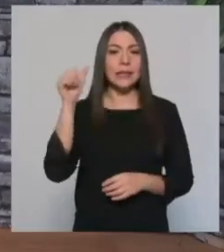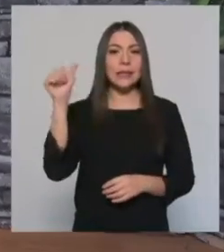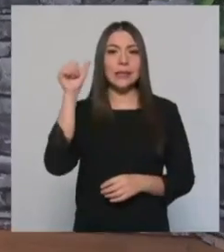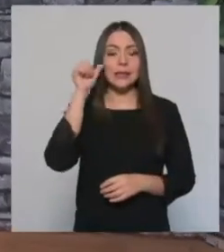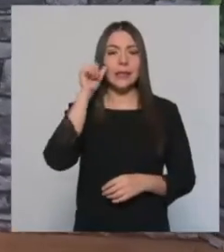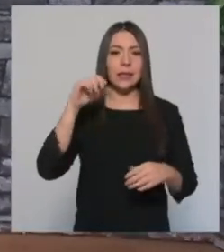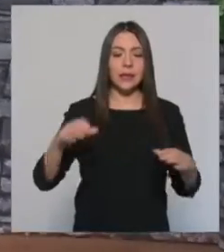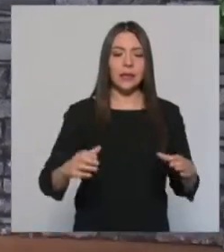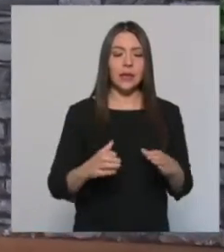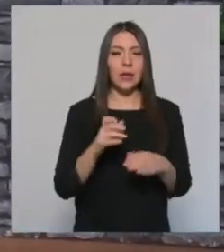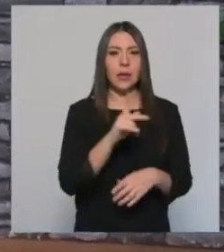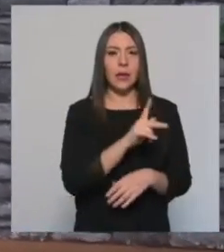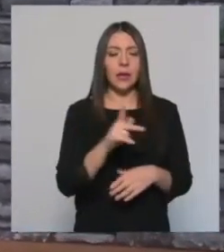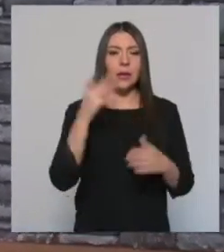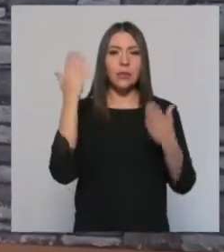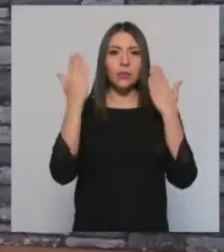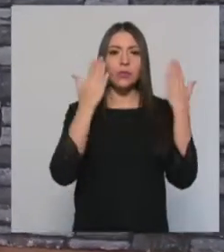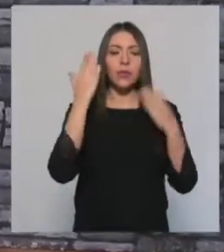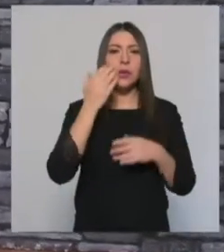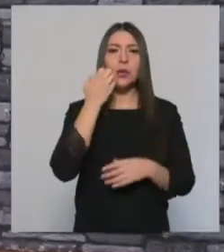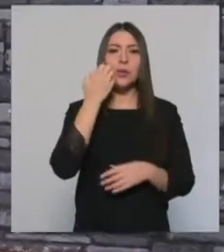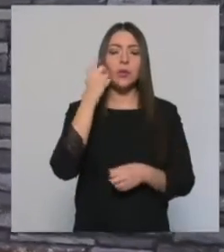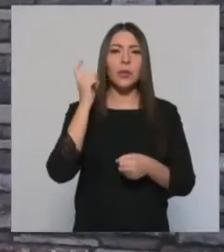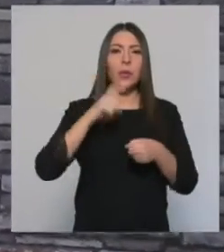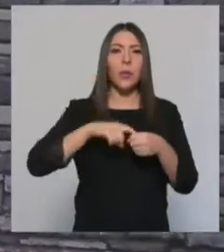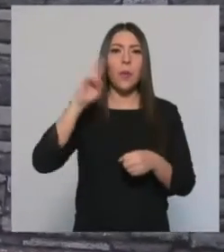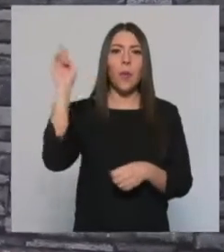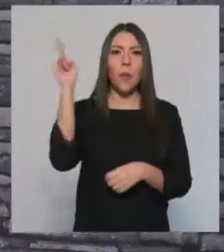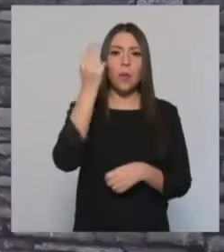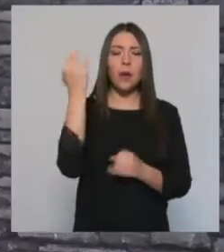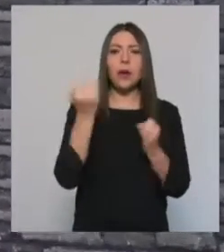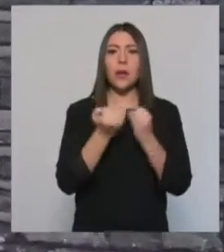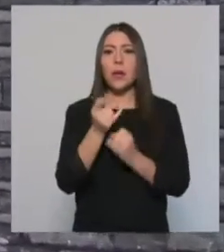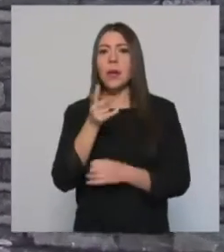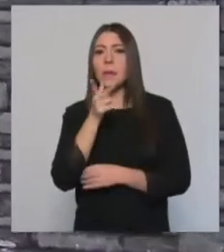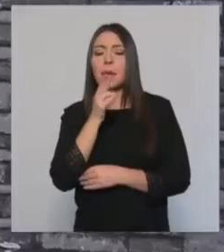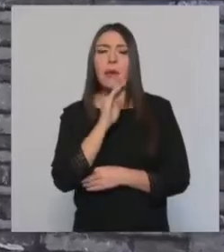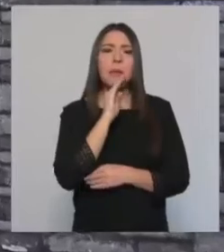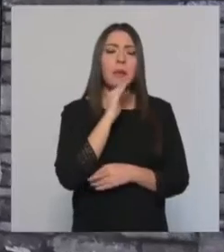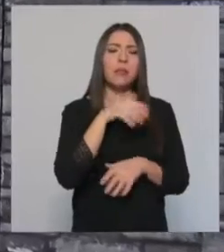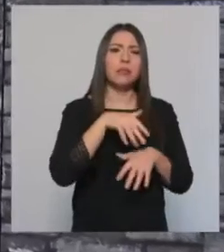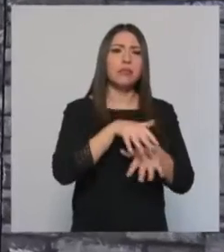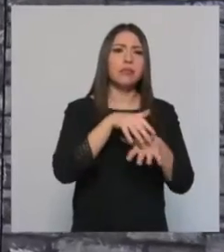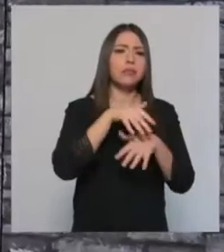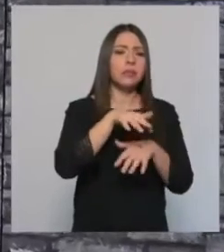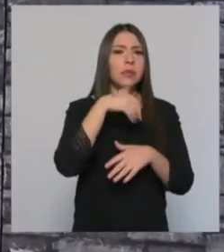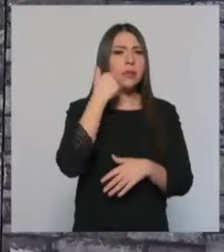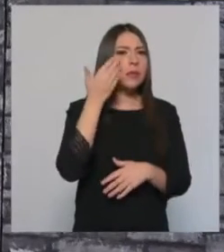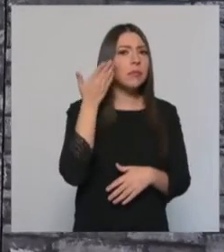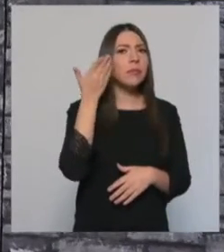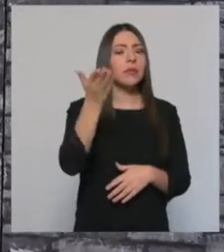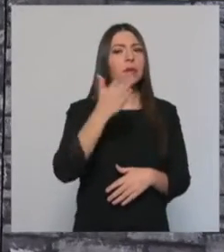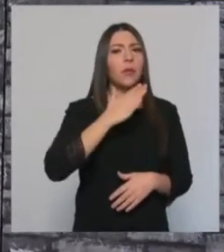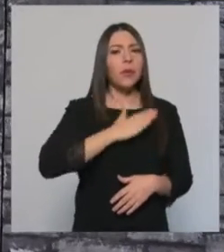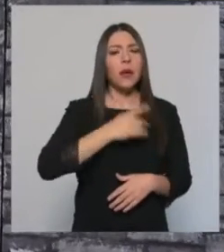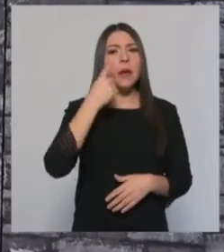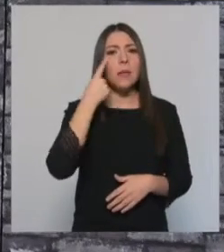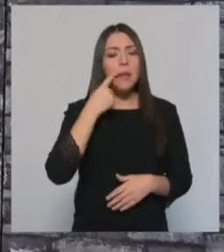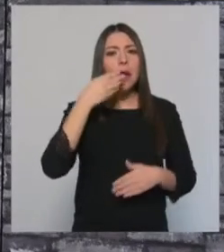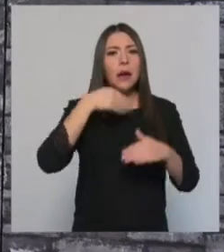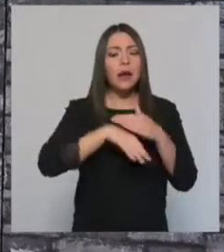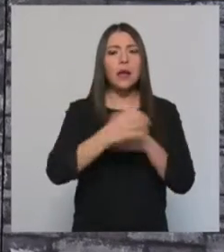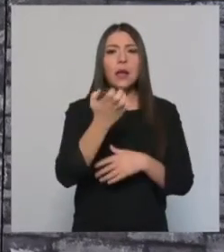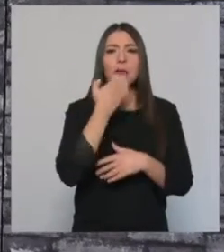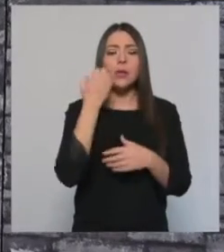La comunidad estudiantil de la UNAM e incluso padres de familia se movilizaron para exigir justicia y también protocolos que garanticen la seguridad a los